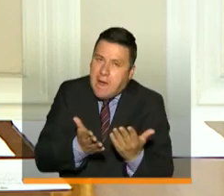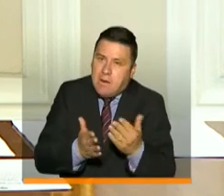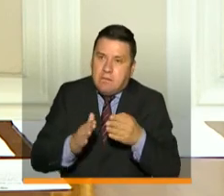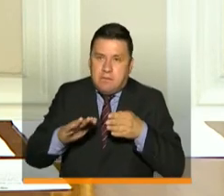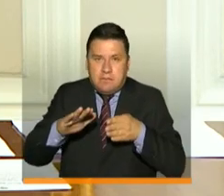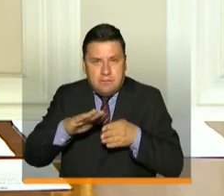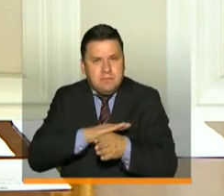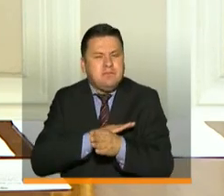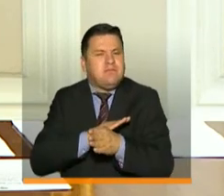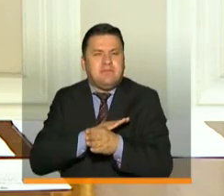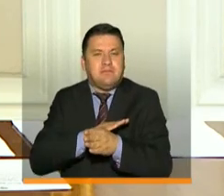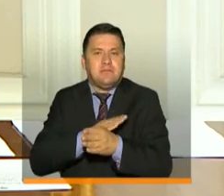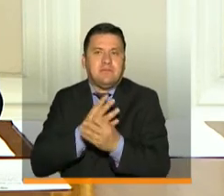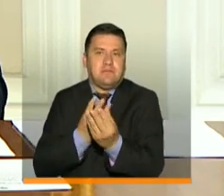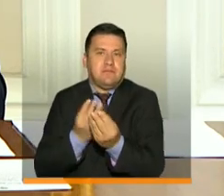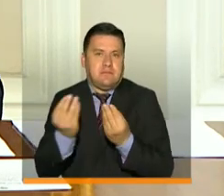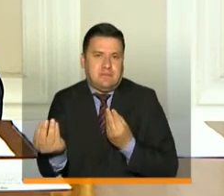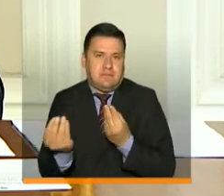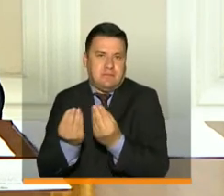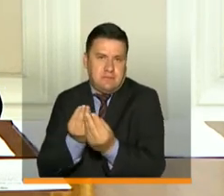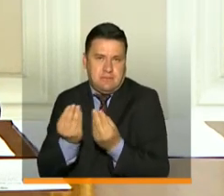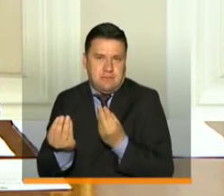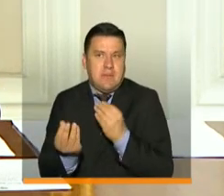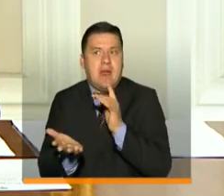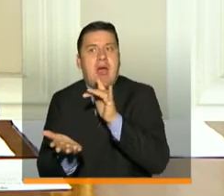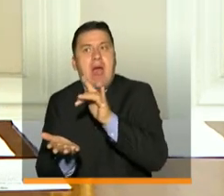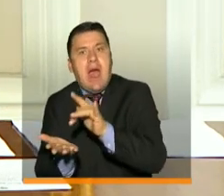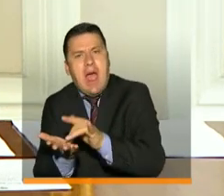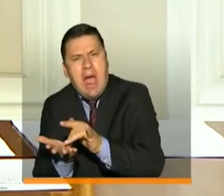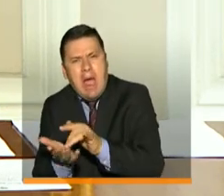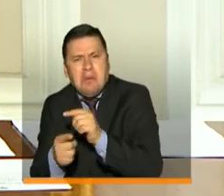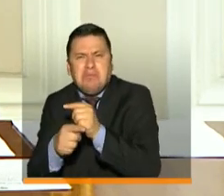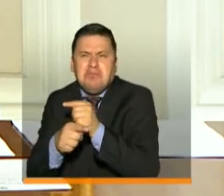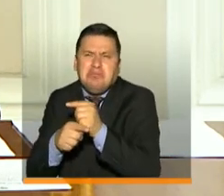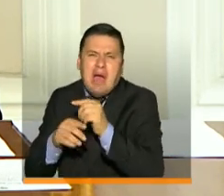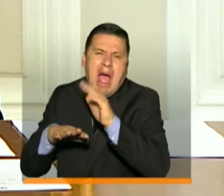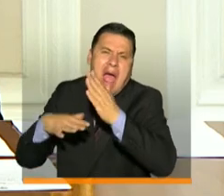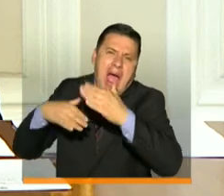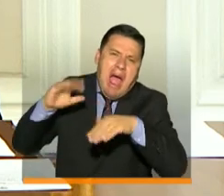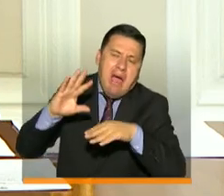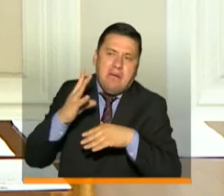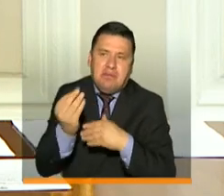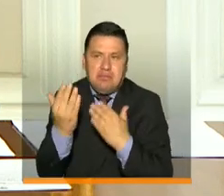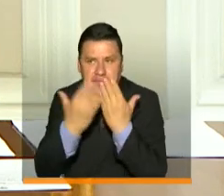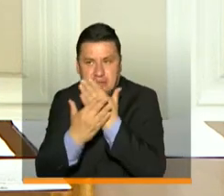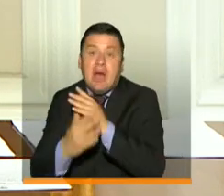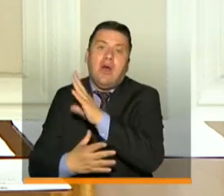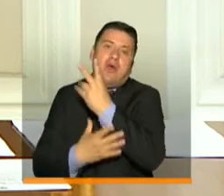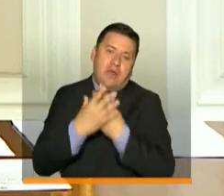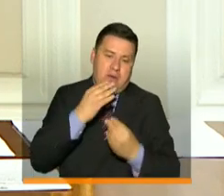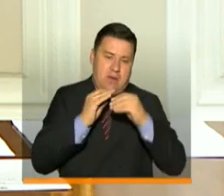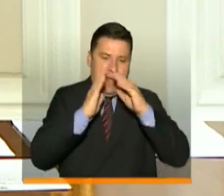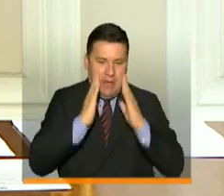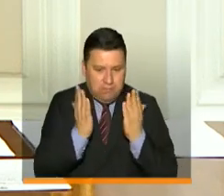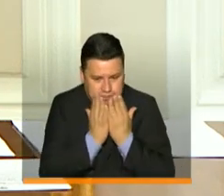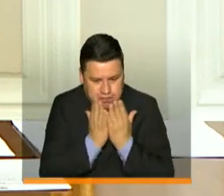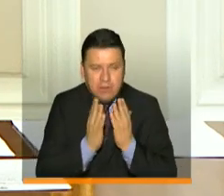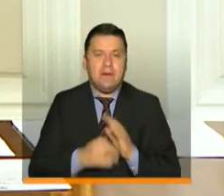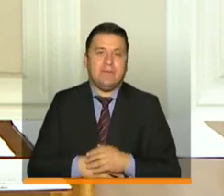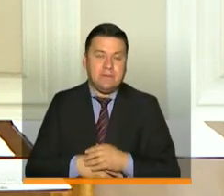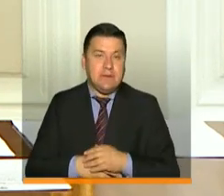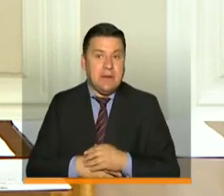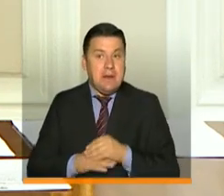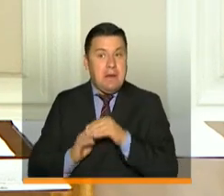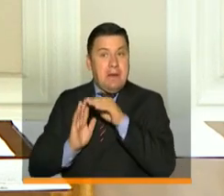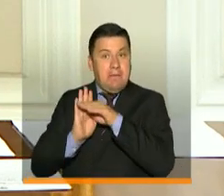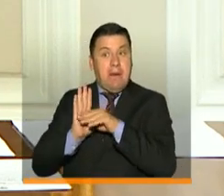introducción del sistema de alternancia, presencialidad, también estudio en casa, pero también dijimos que esas